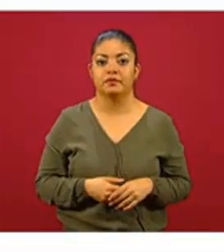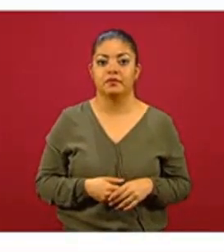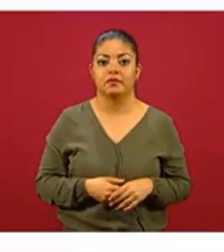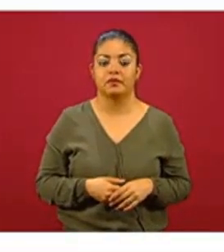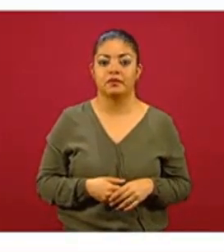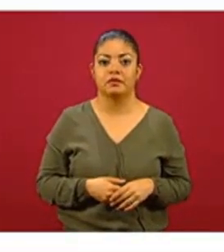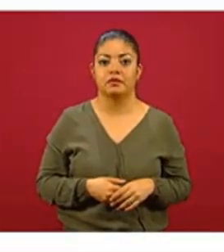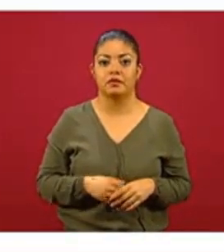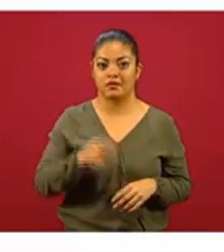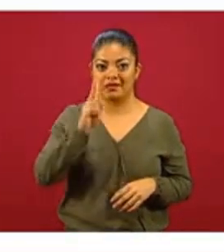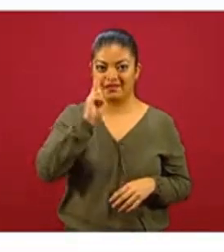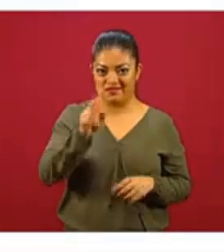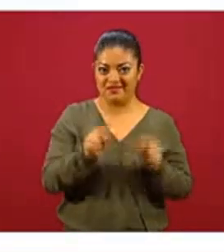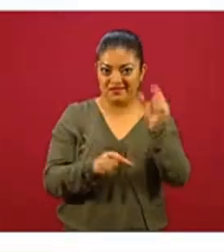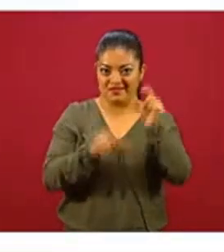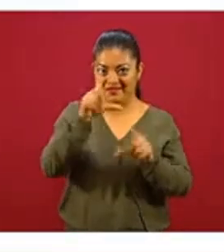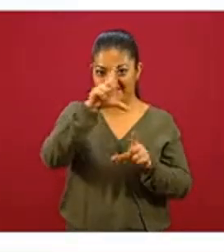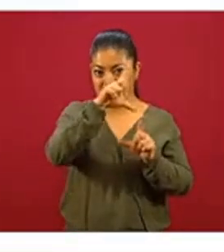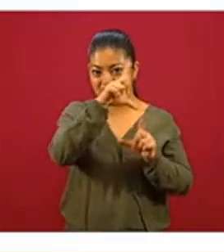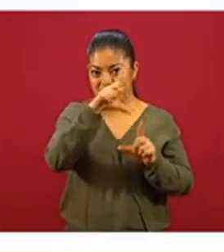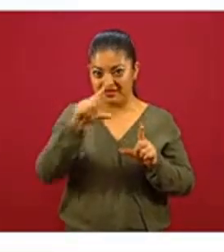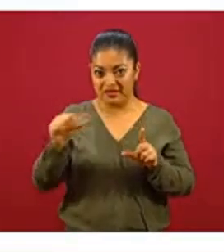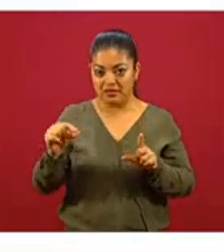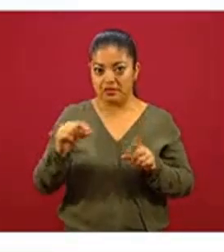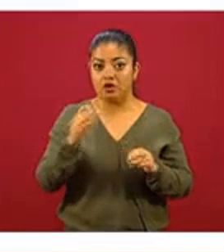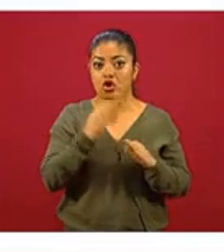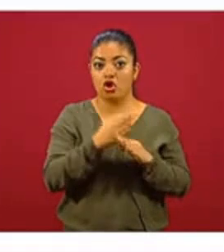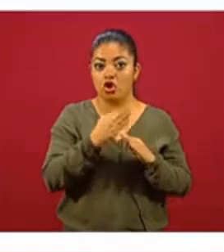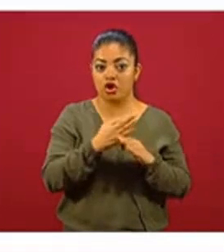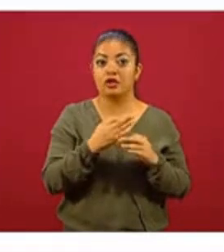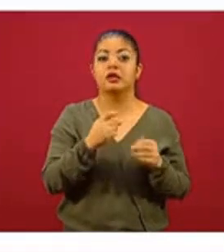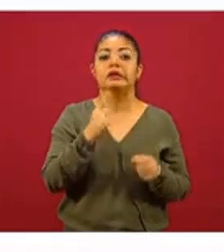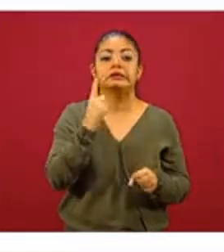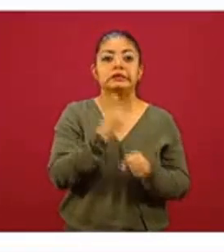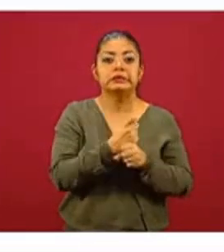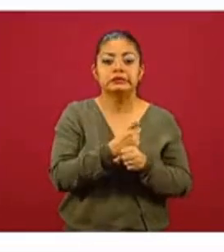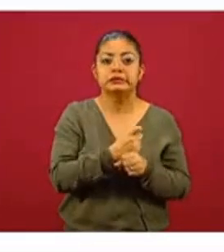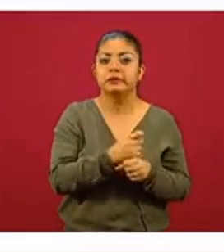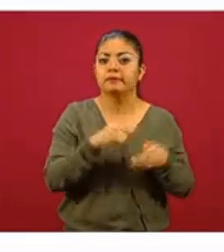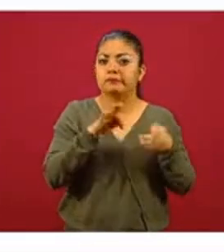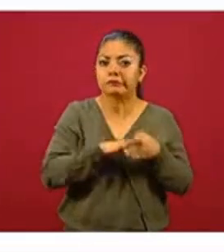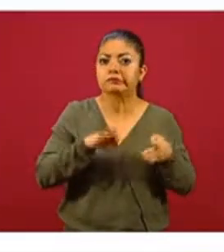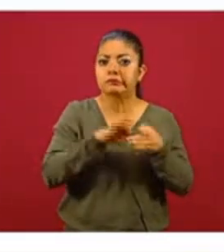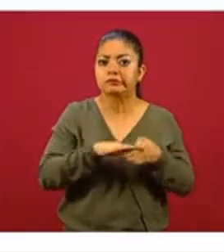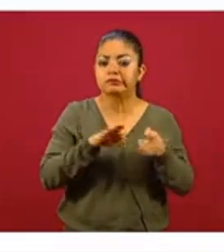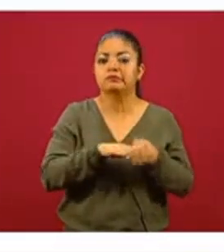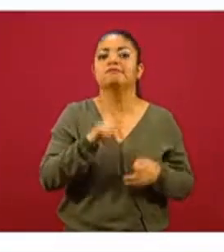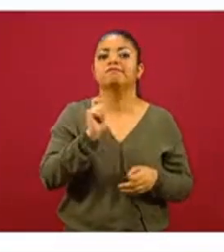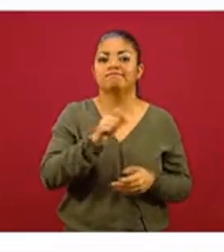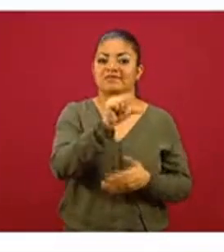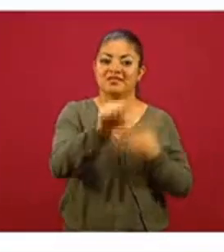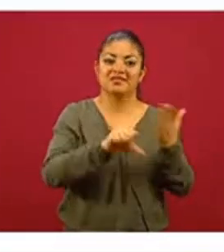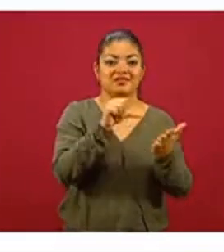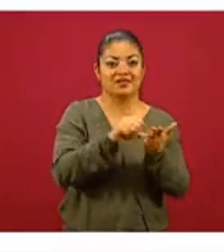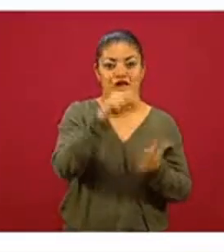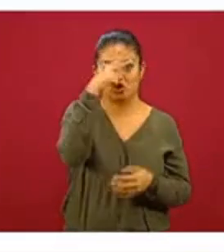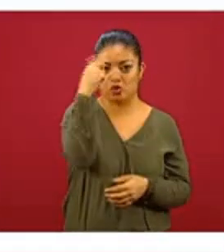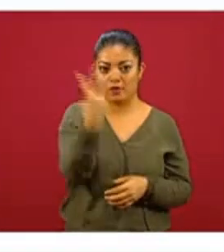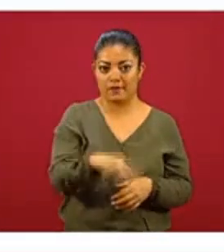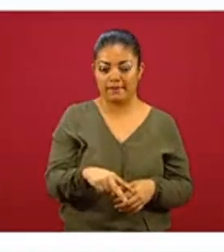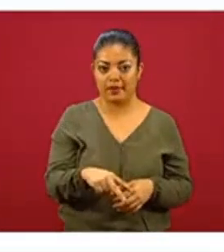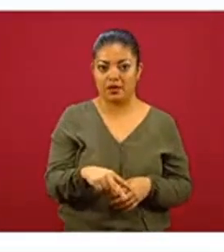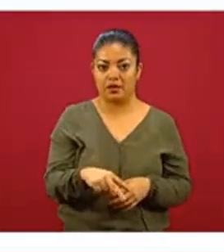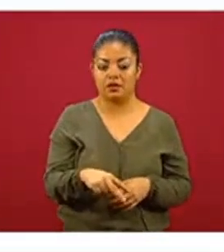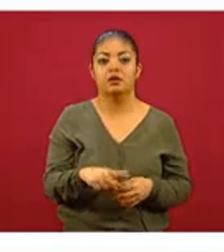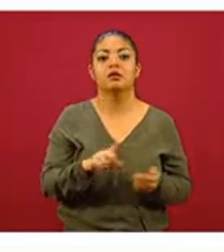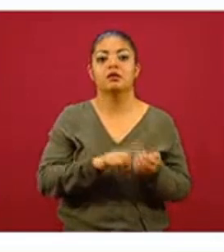Cuando lo vemos en la gráfica de barras, nuevamente la parte activa de la epidemia también es de mayor frecuencia en el Valle de México y